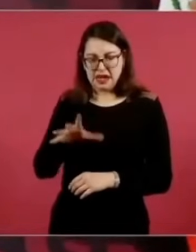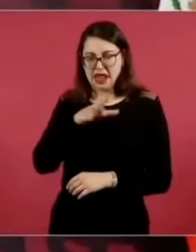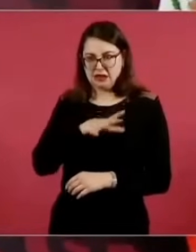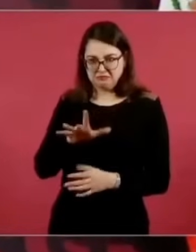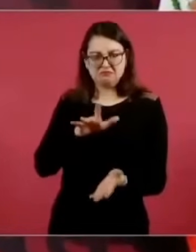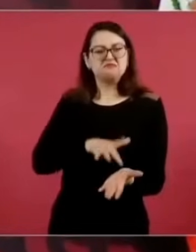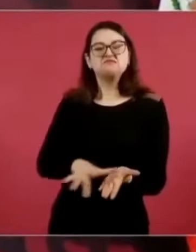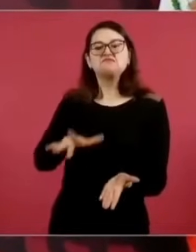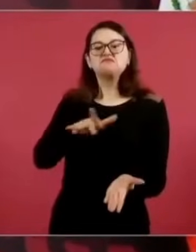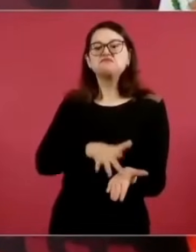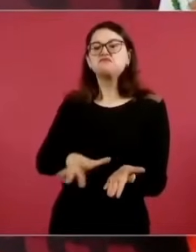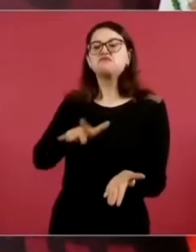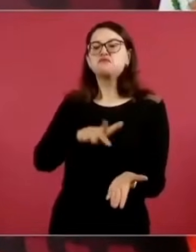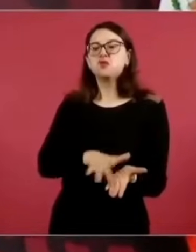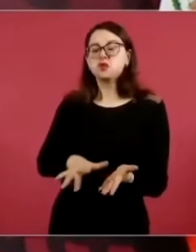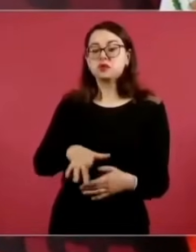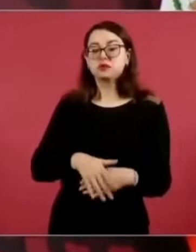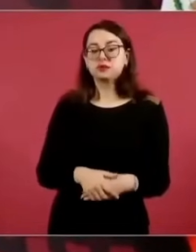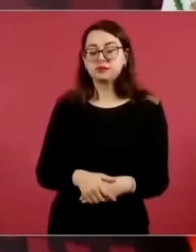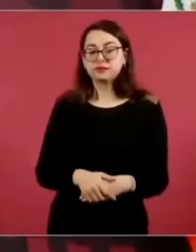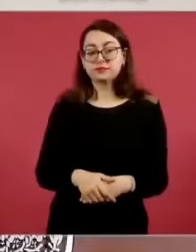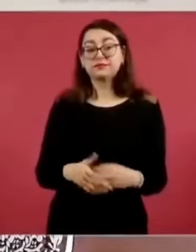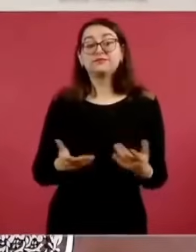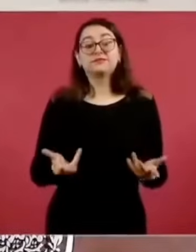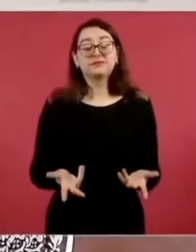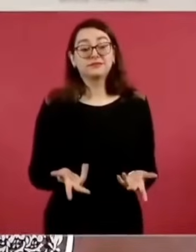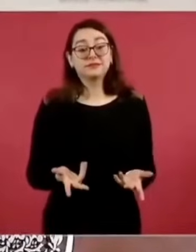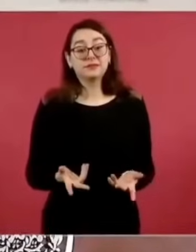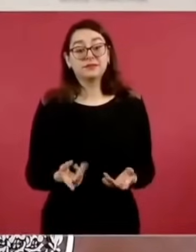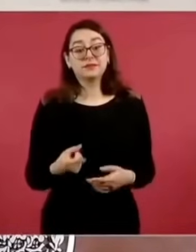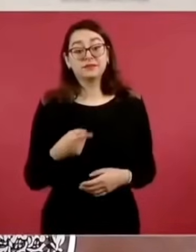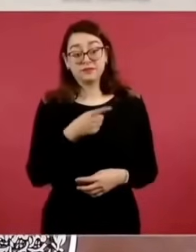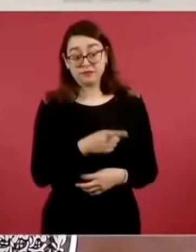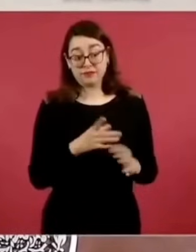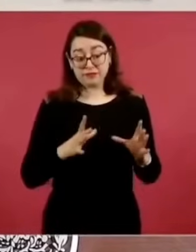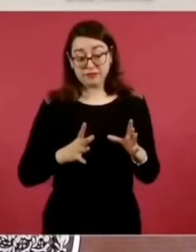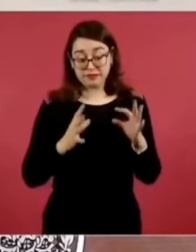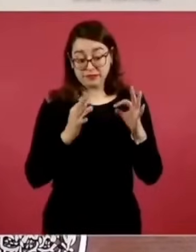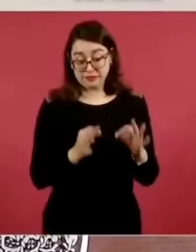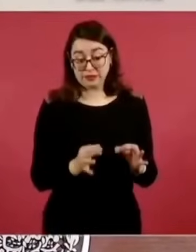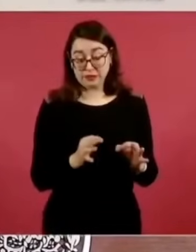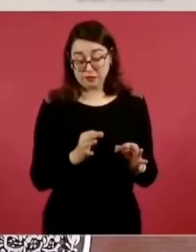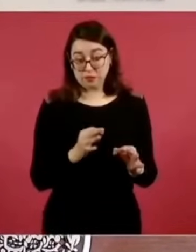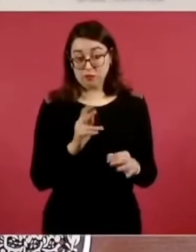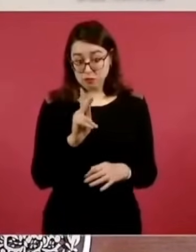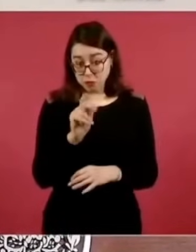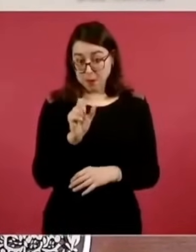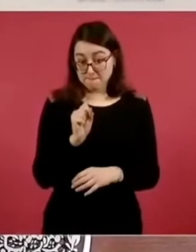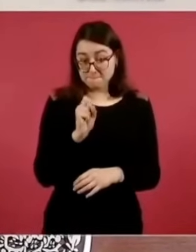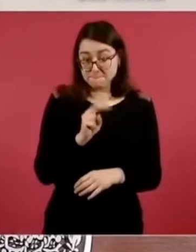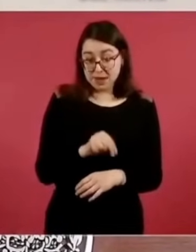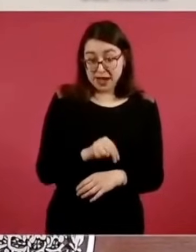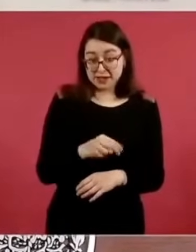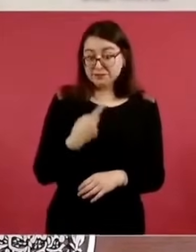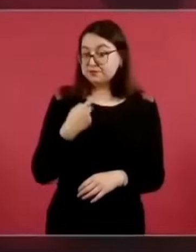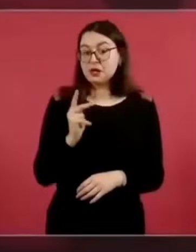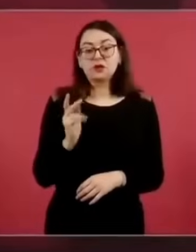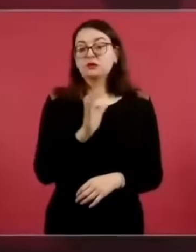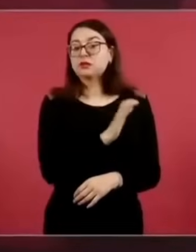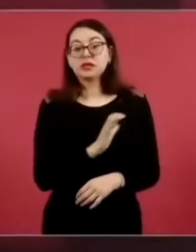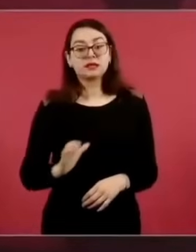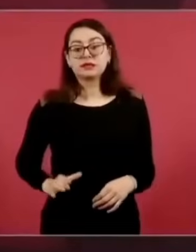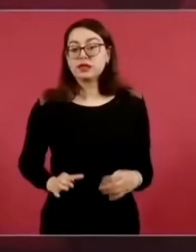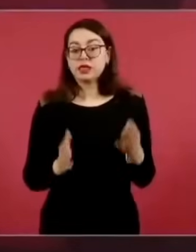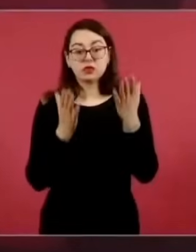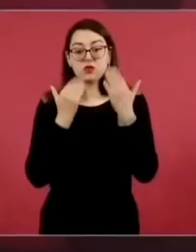aunque ya se había fundado el PAN en el 39, no presentan candidato